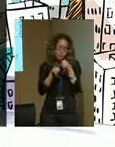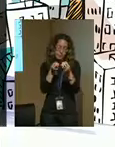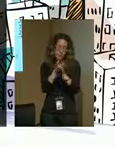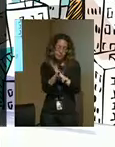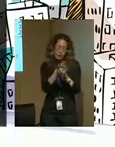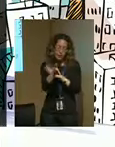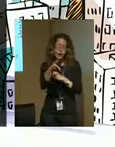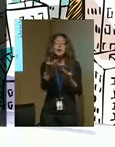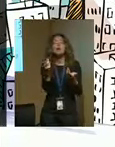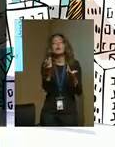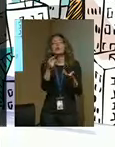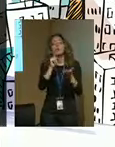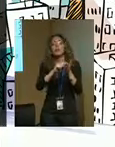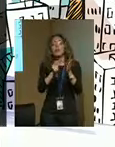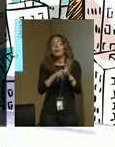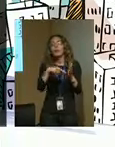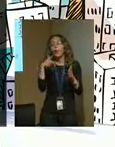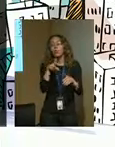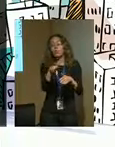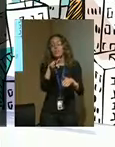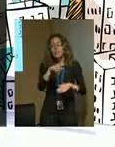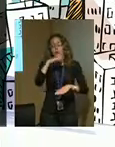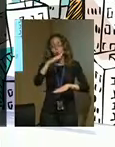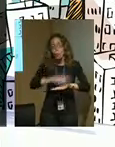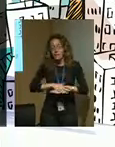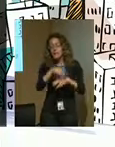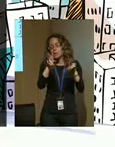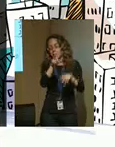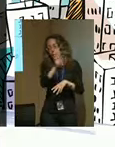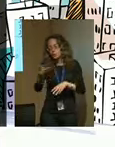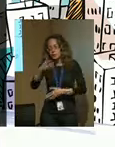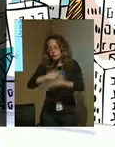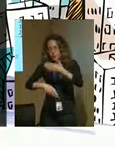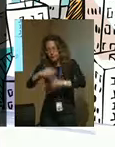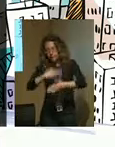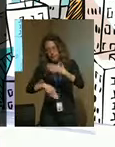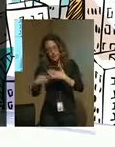con el cumplimiento de los derechos de las personas con discapacidad, en este caso a la hora de viajar.